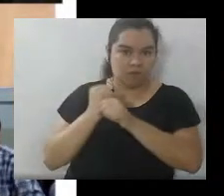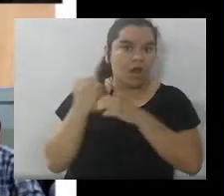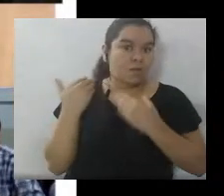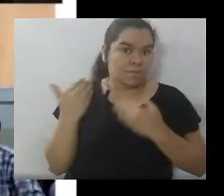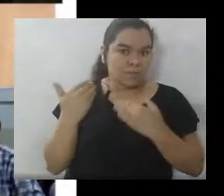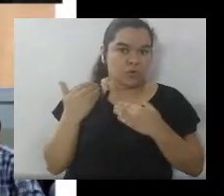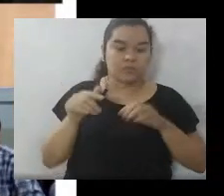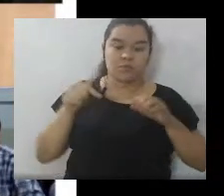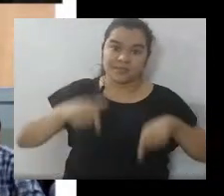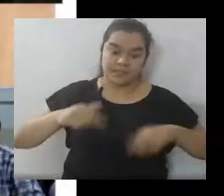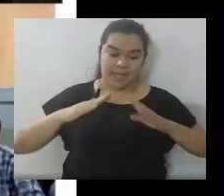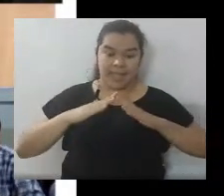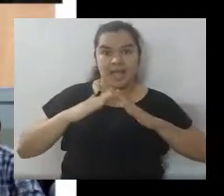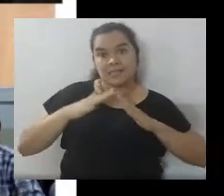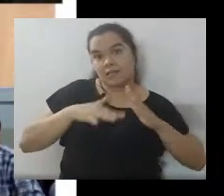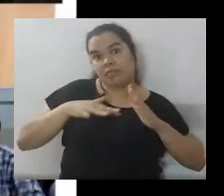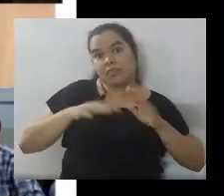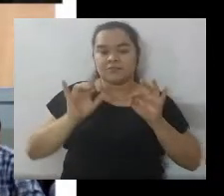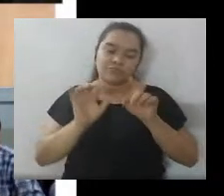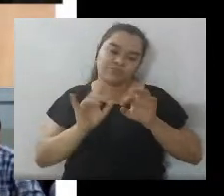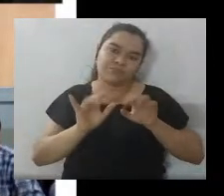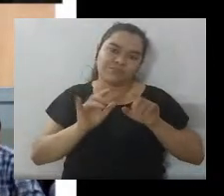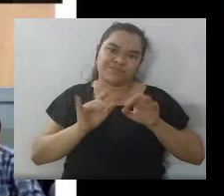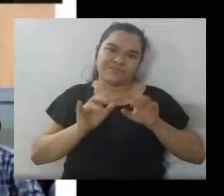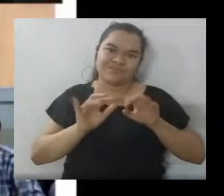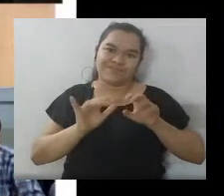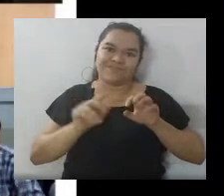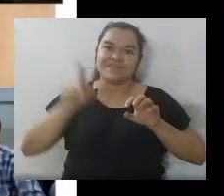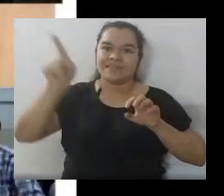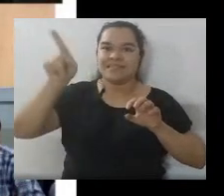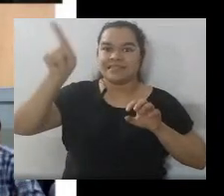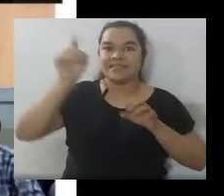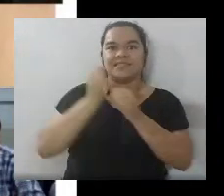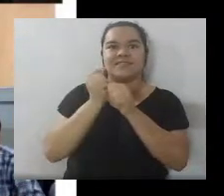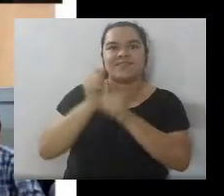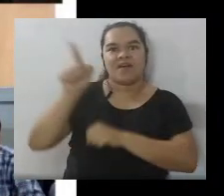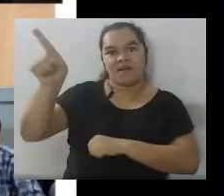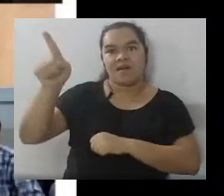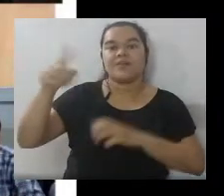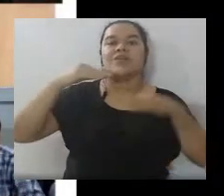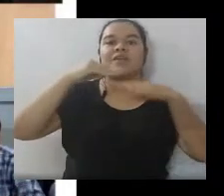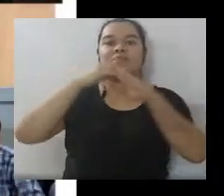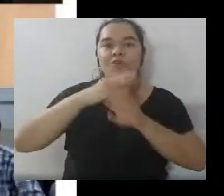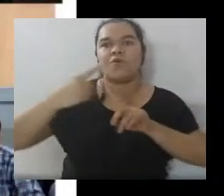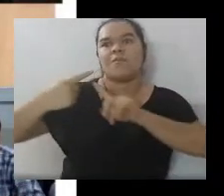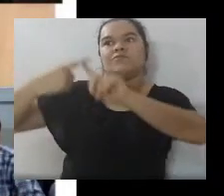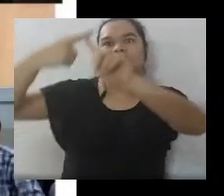que se está valorando mucho también es, como lo mencionaba. Perfecto.